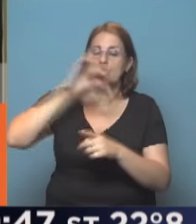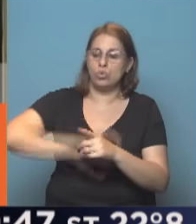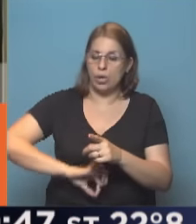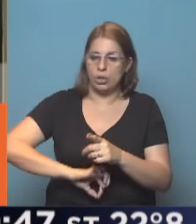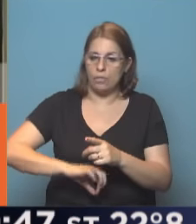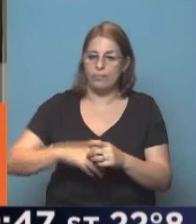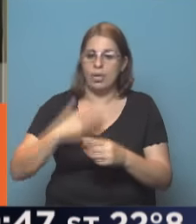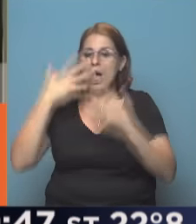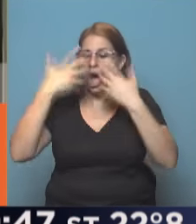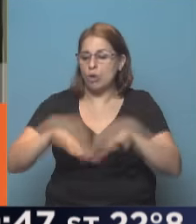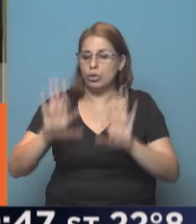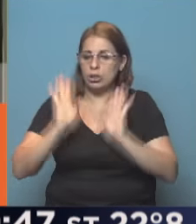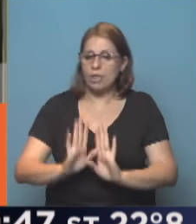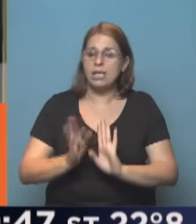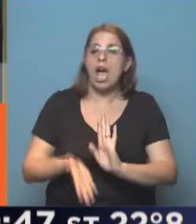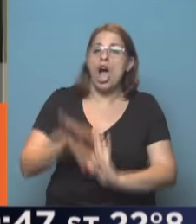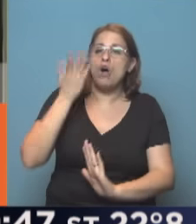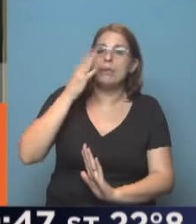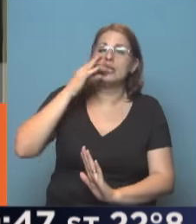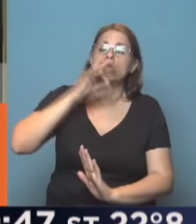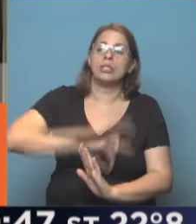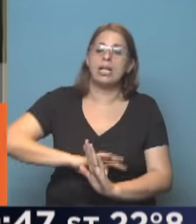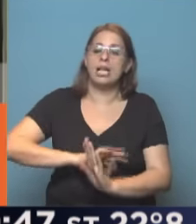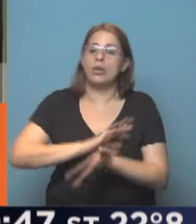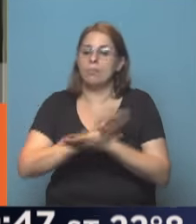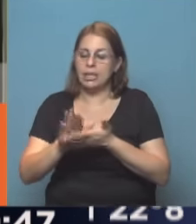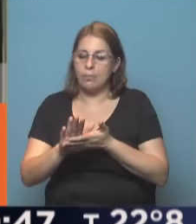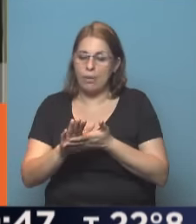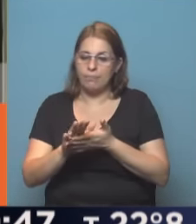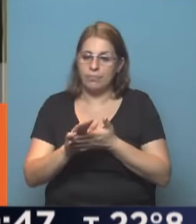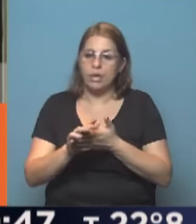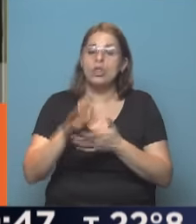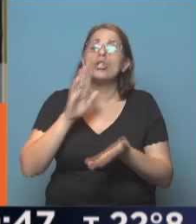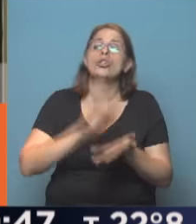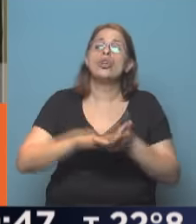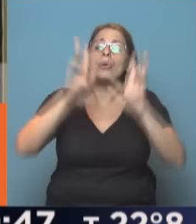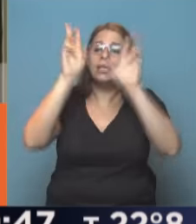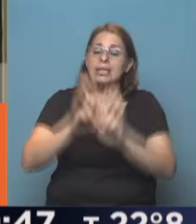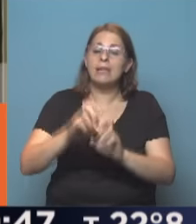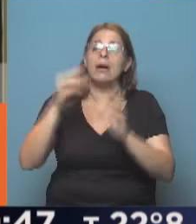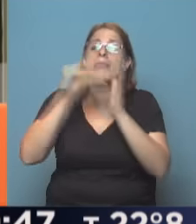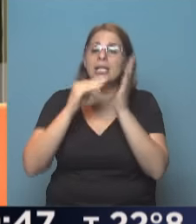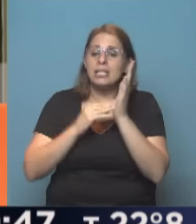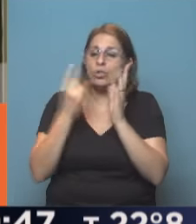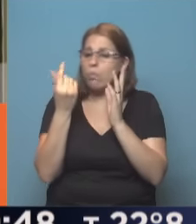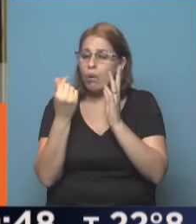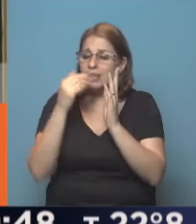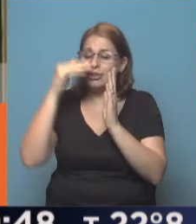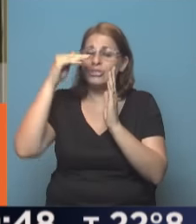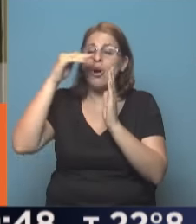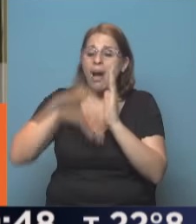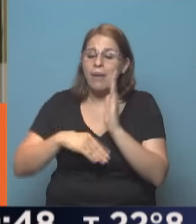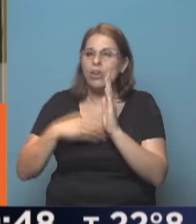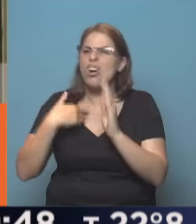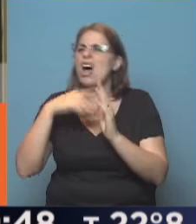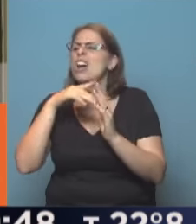está automatizado el aumento salarial con respecto al mínimo vital y móvil. Y respecto al tema de los recortes, la verdad es que me gustaría que nos dijeran en qué áreas,